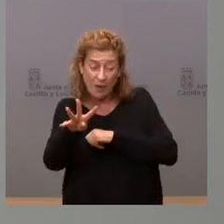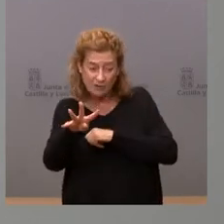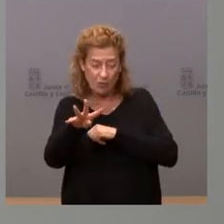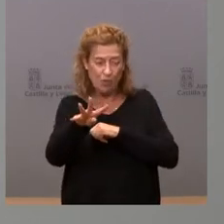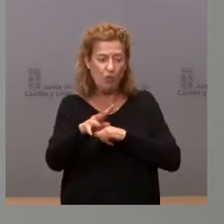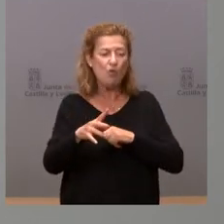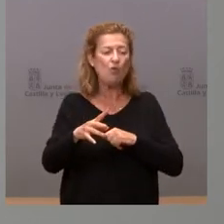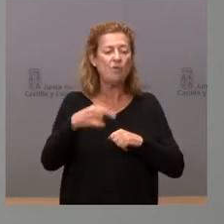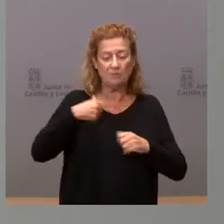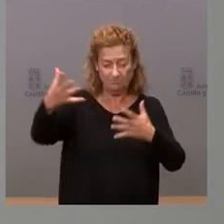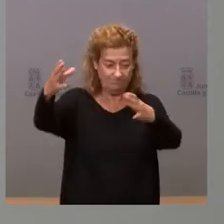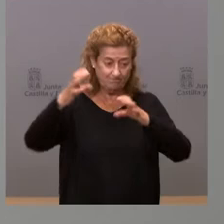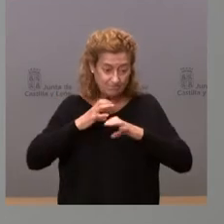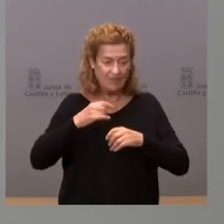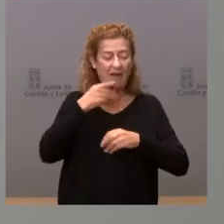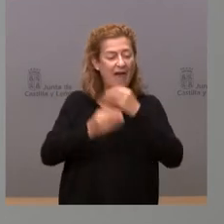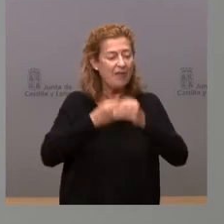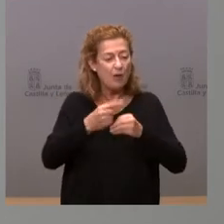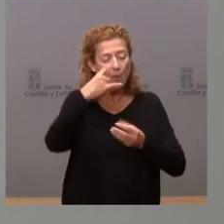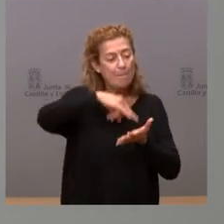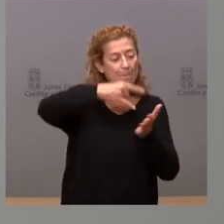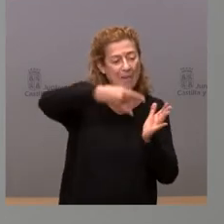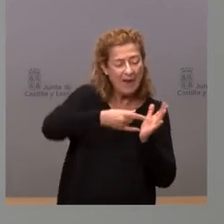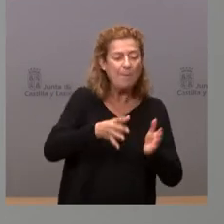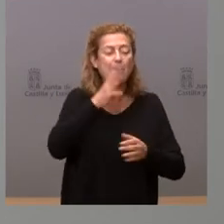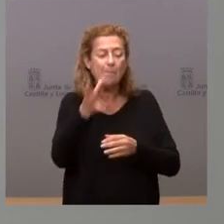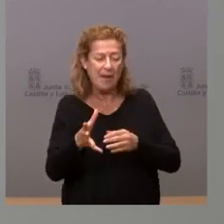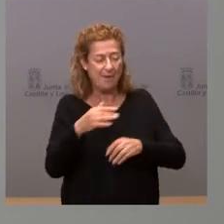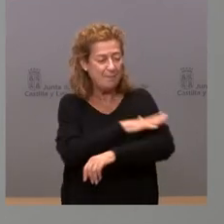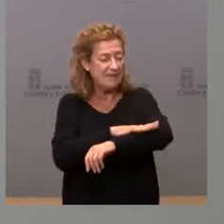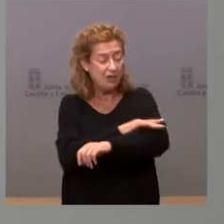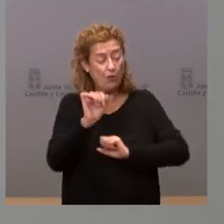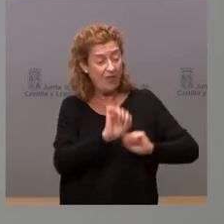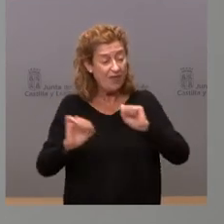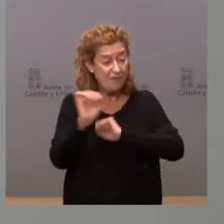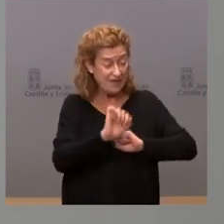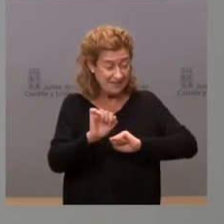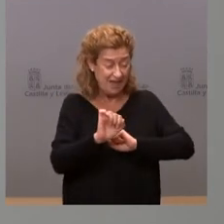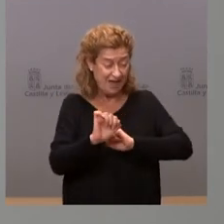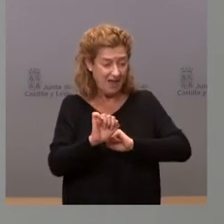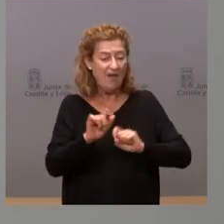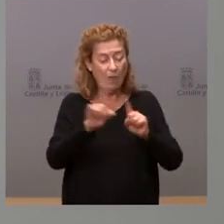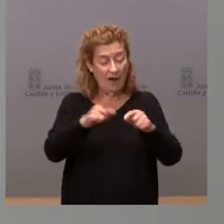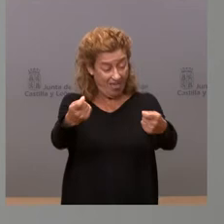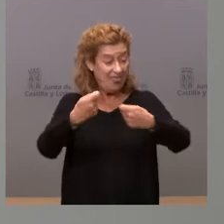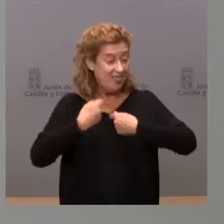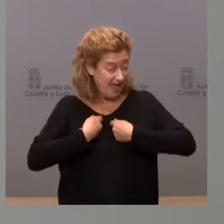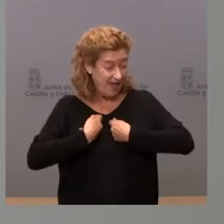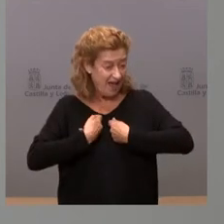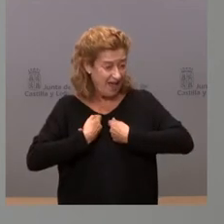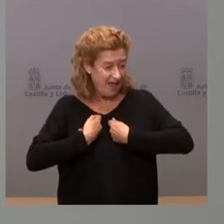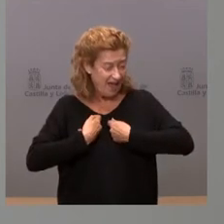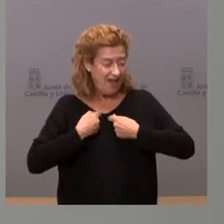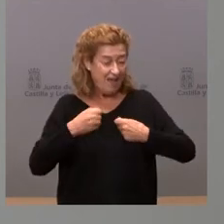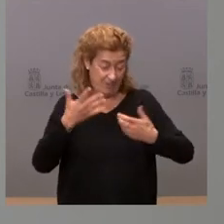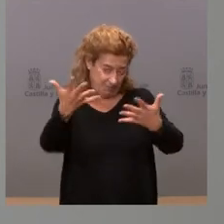a disposición la realización de un plan para que el ministerio de defensa nos dotará de puse a